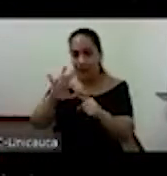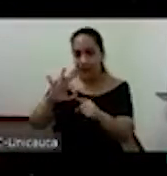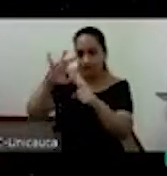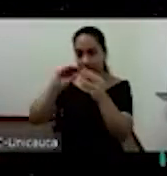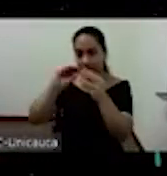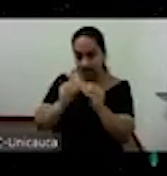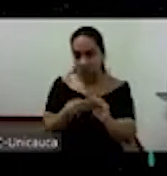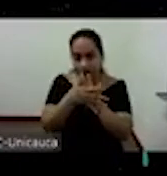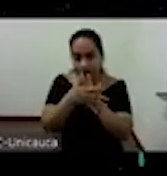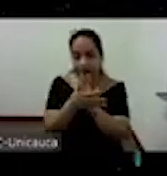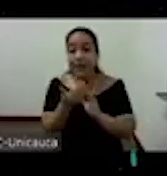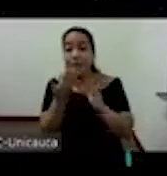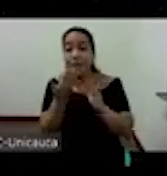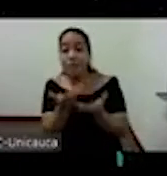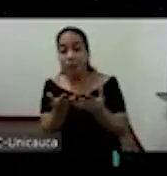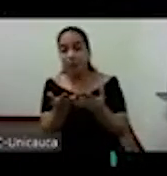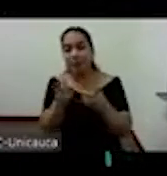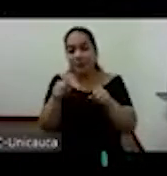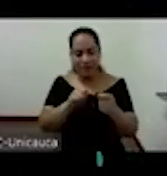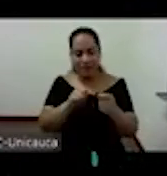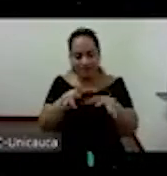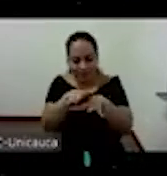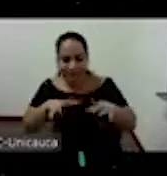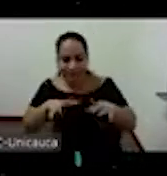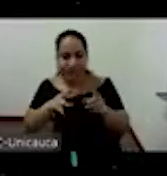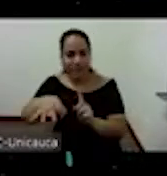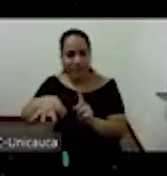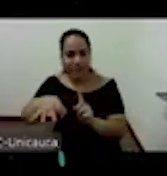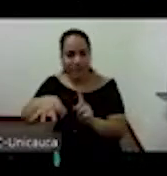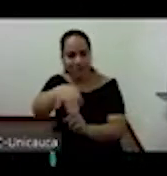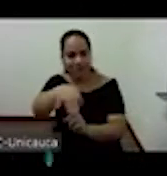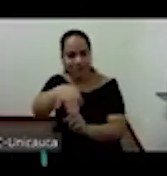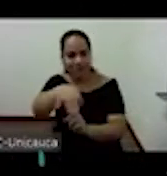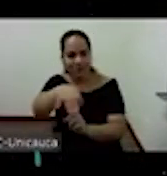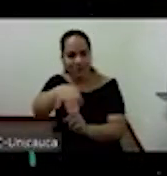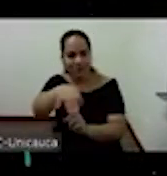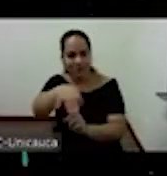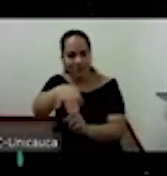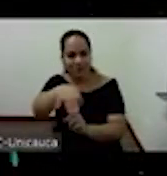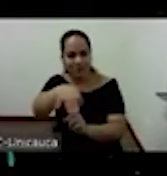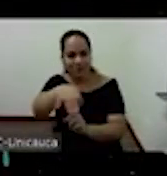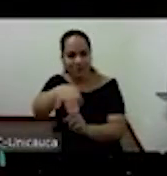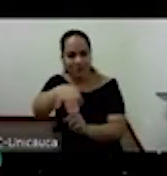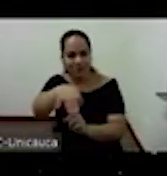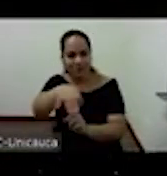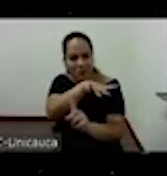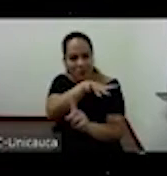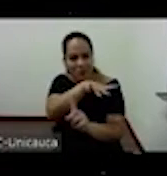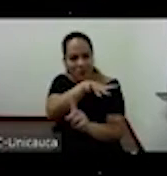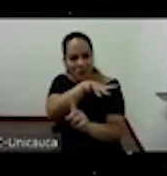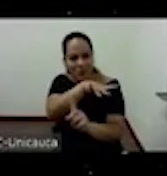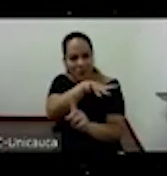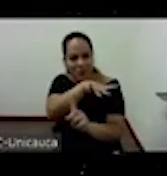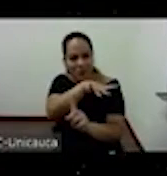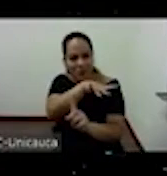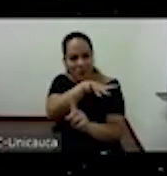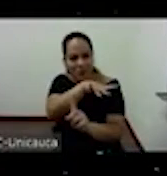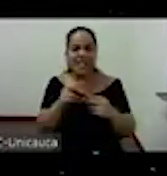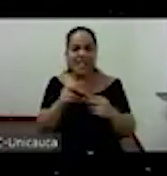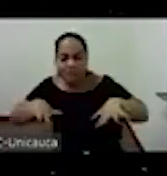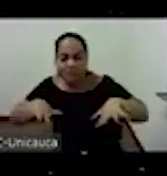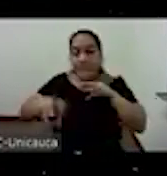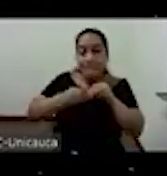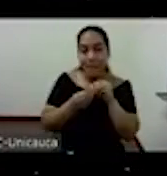el escenario en que se transportan estas memorias que representan las construcciones del territorio y de su